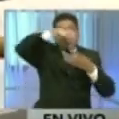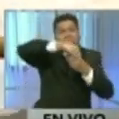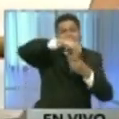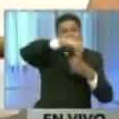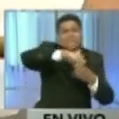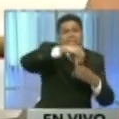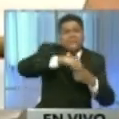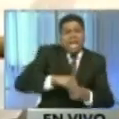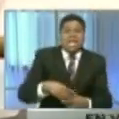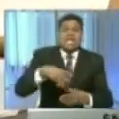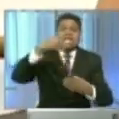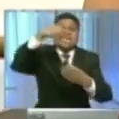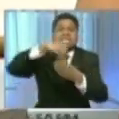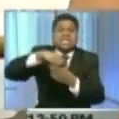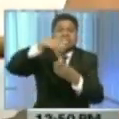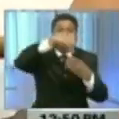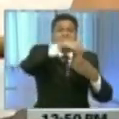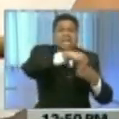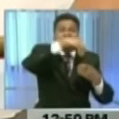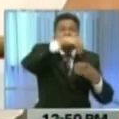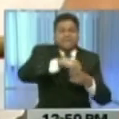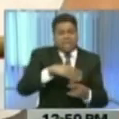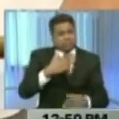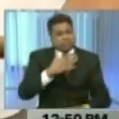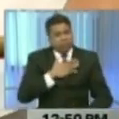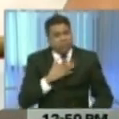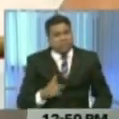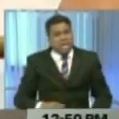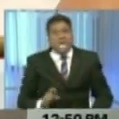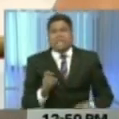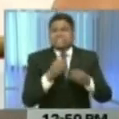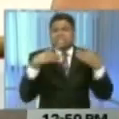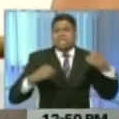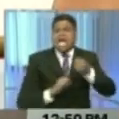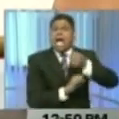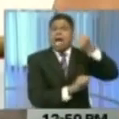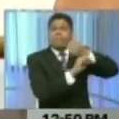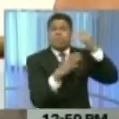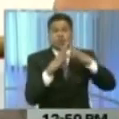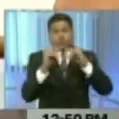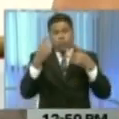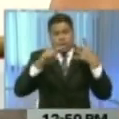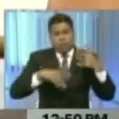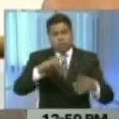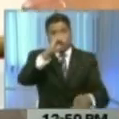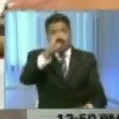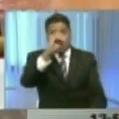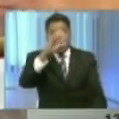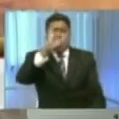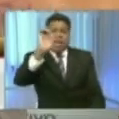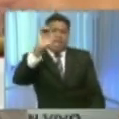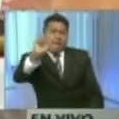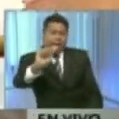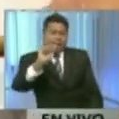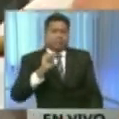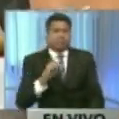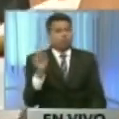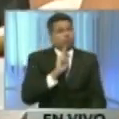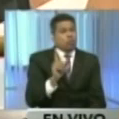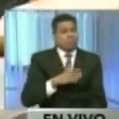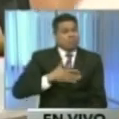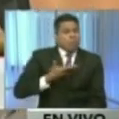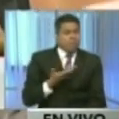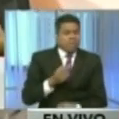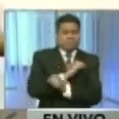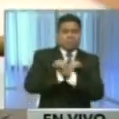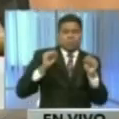de la seria situación que padecemos. Sin el apoyo de las instancias competentes de la OEA, no será posible afrontar